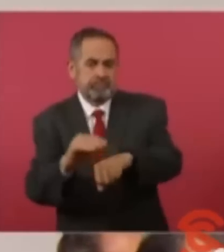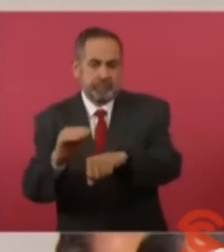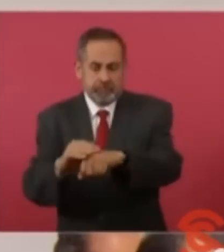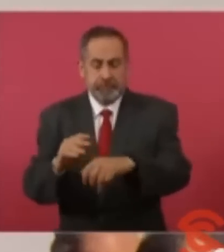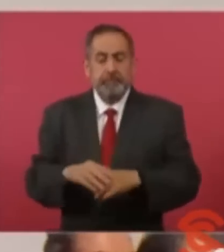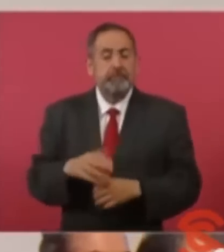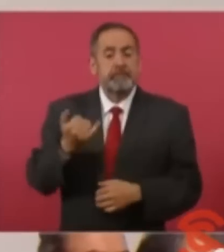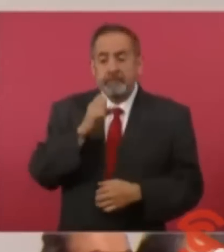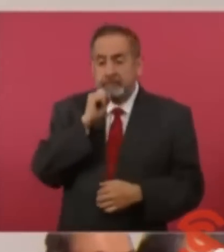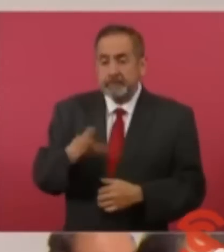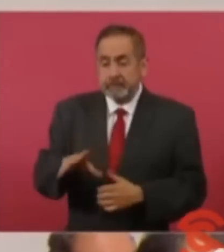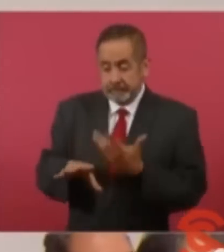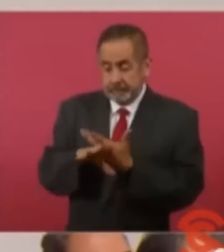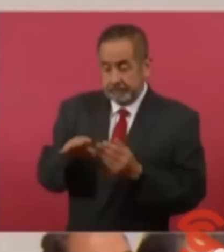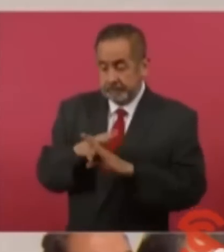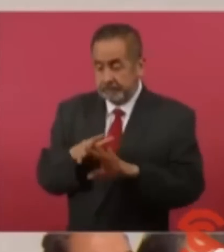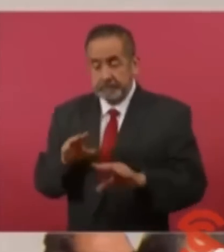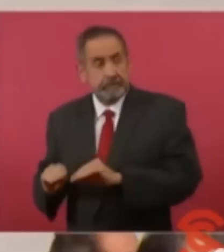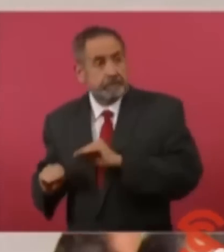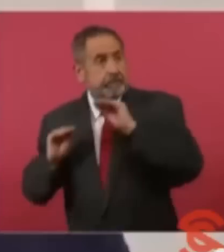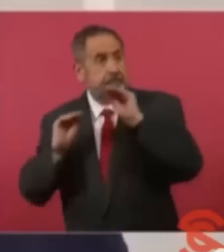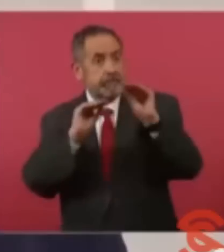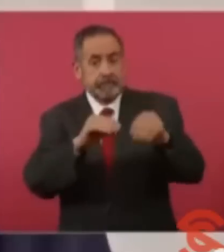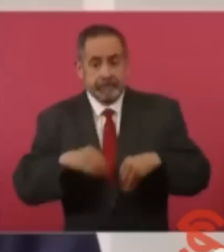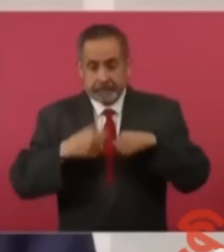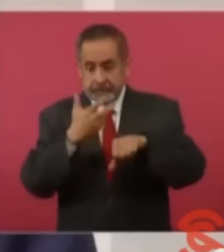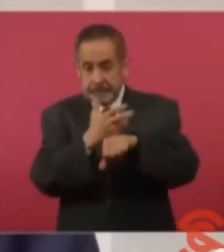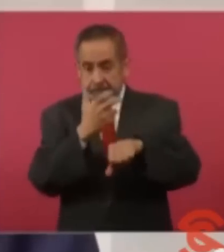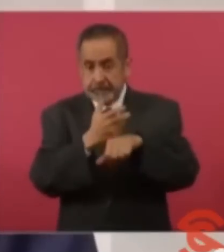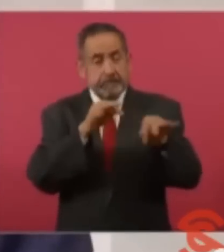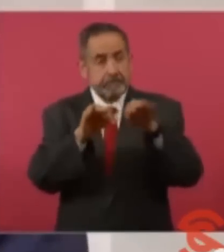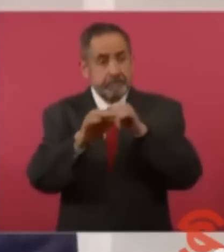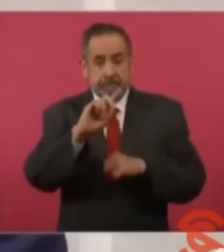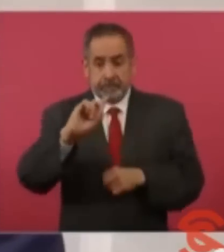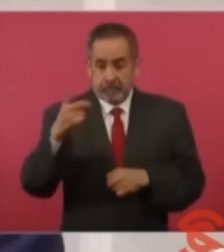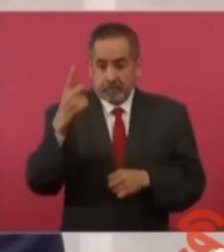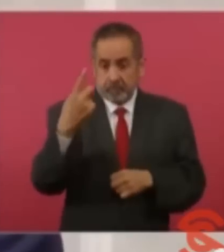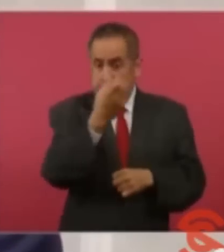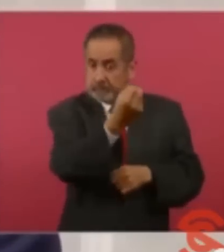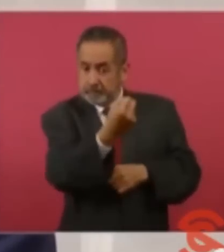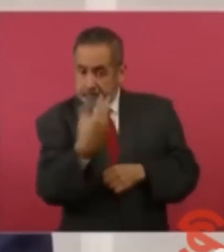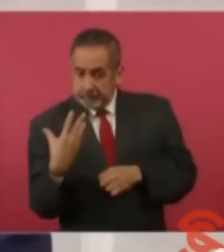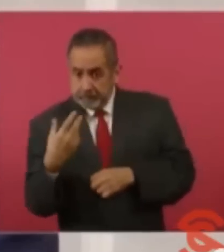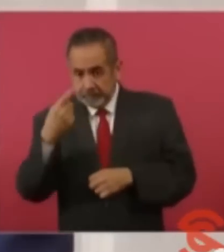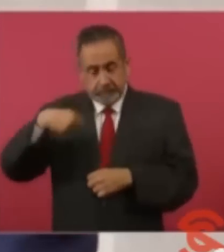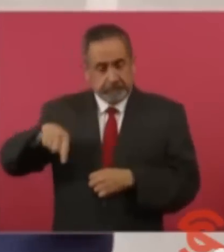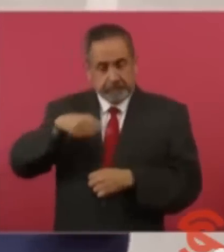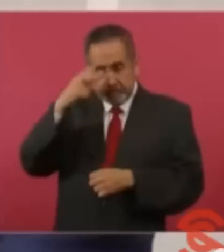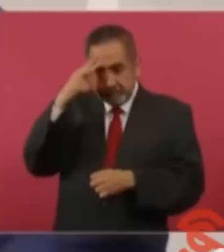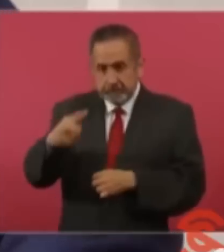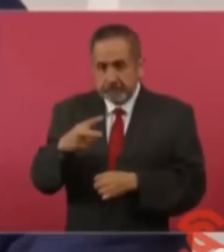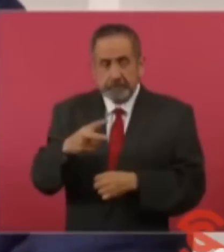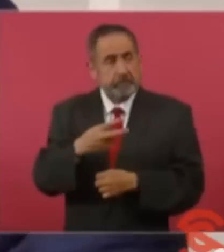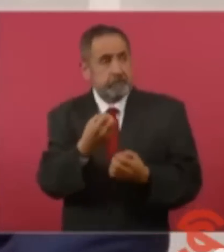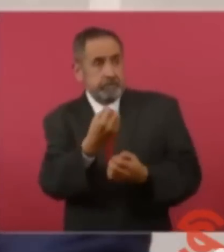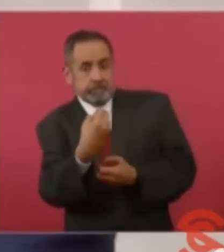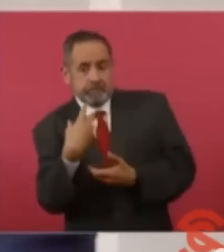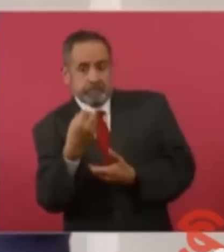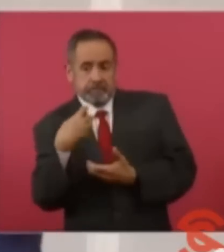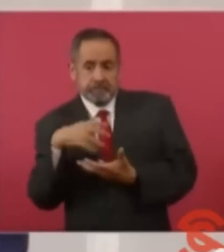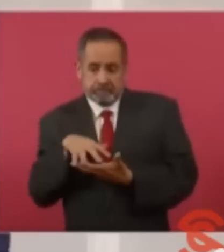nuestros paisanos migrantes a sus familias este año superarán